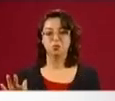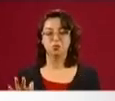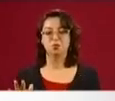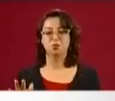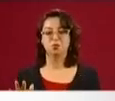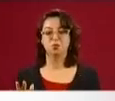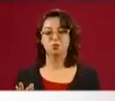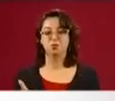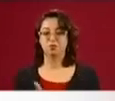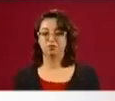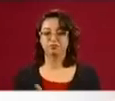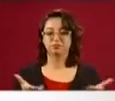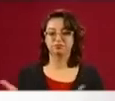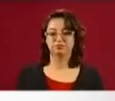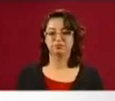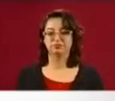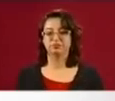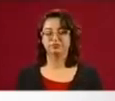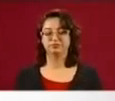pasarse acá,